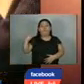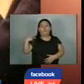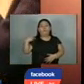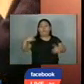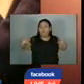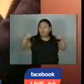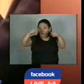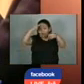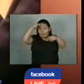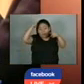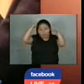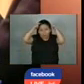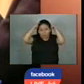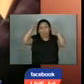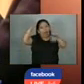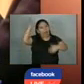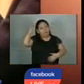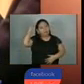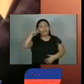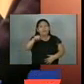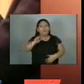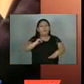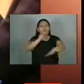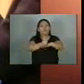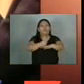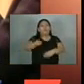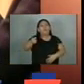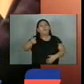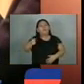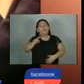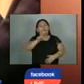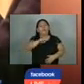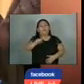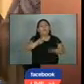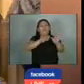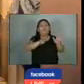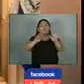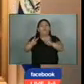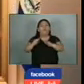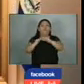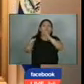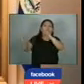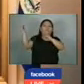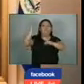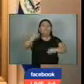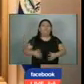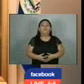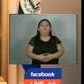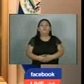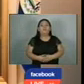de la PNC desde la fundación de la institución en 1992.